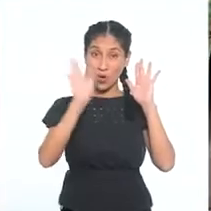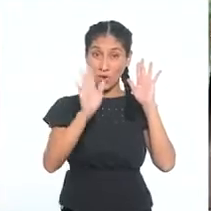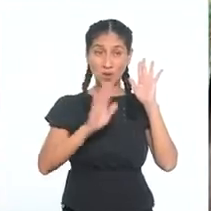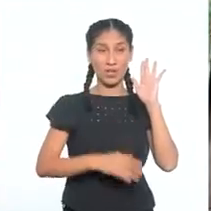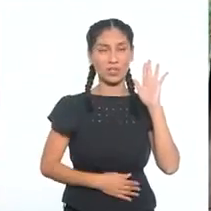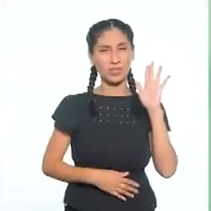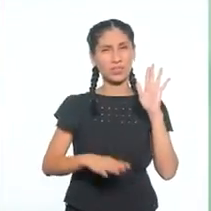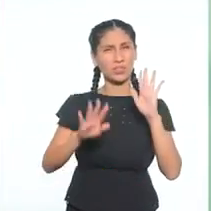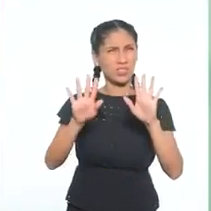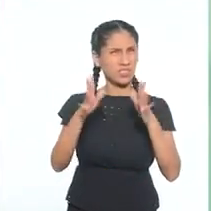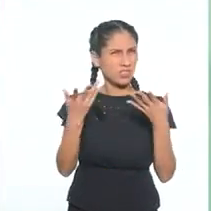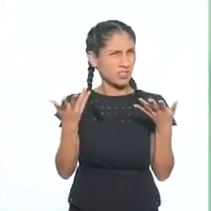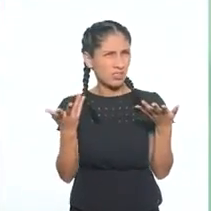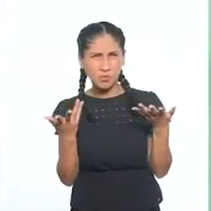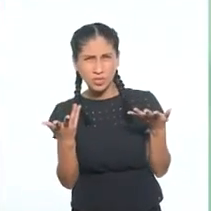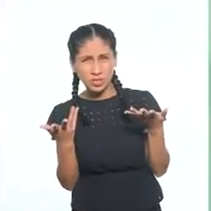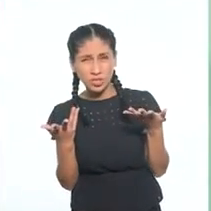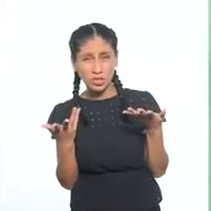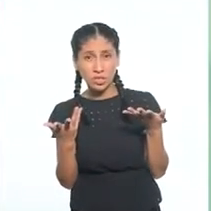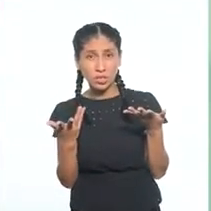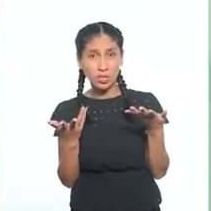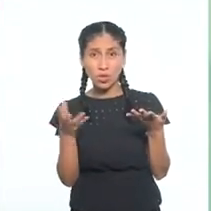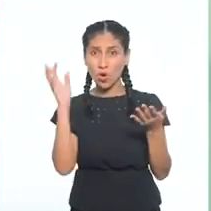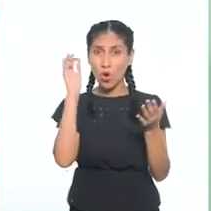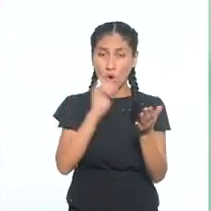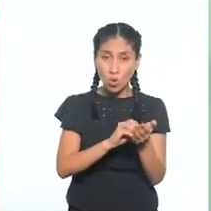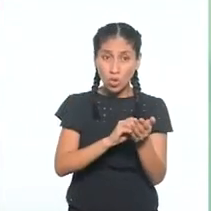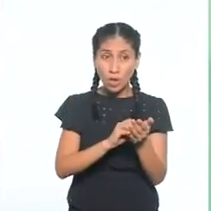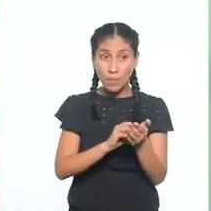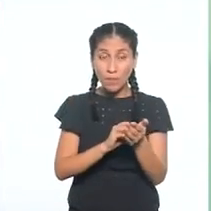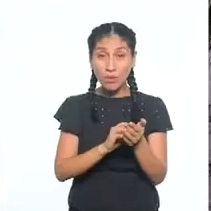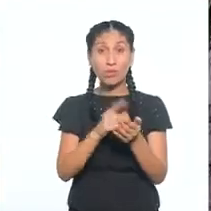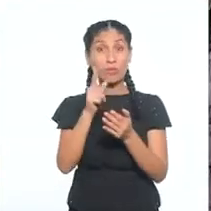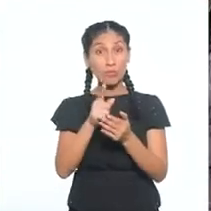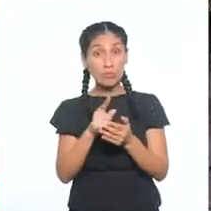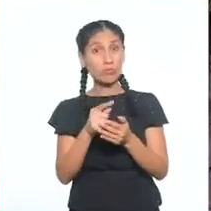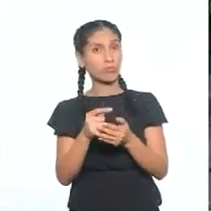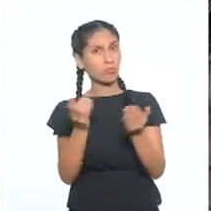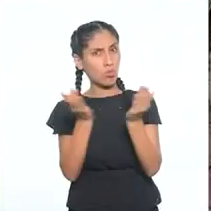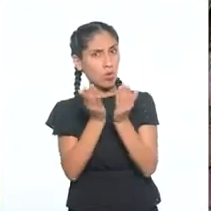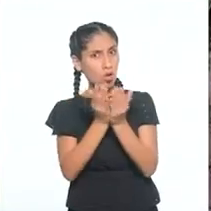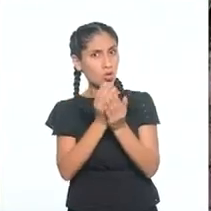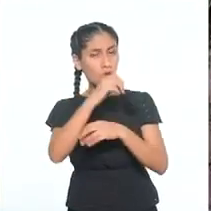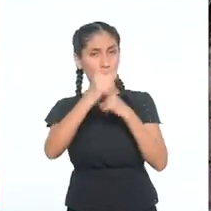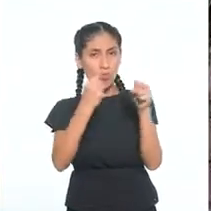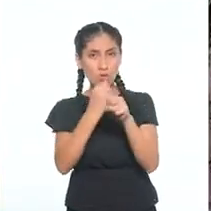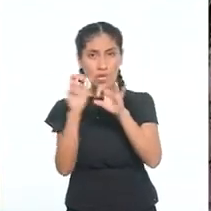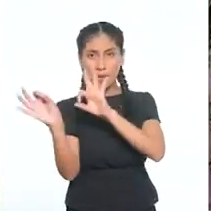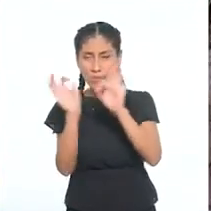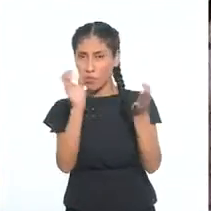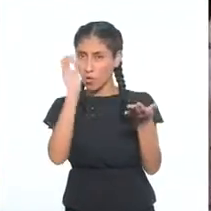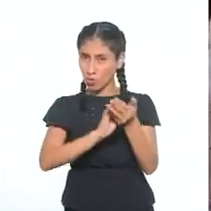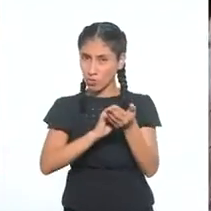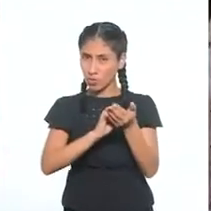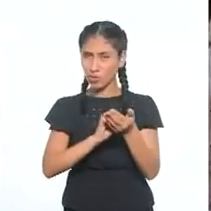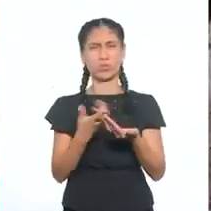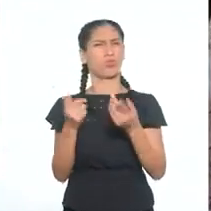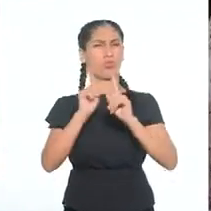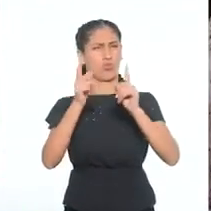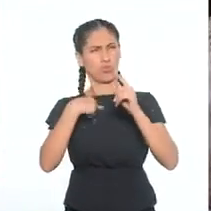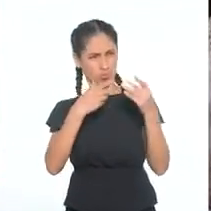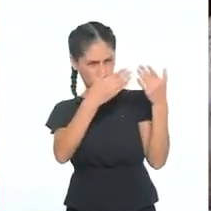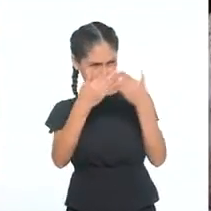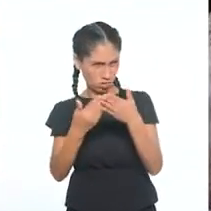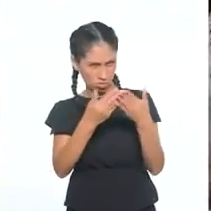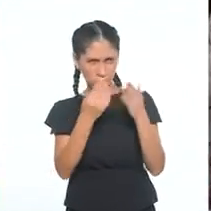hola no me digas que repetiste el año por favor no soy un buen estudiante